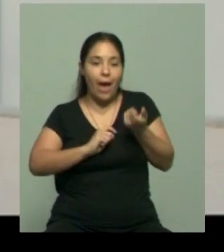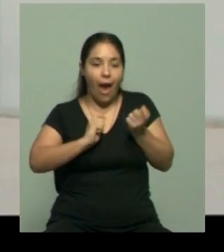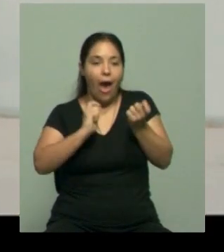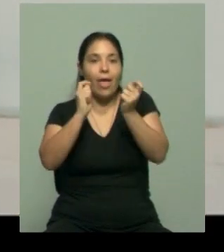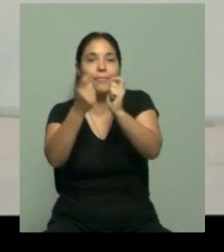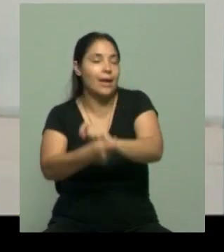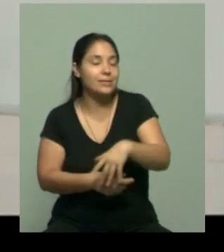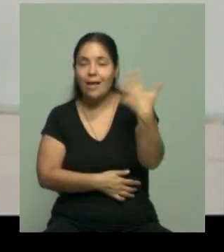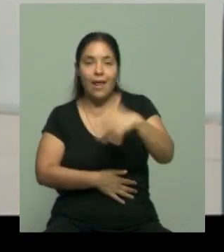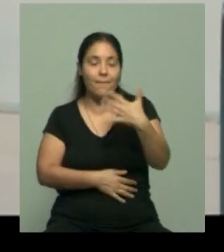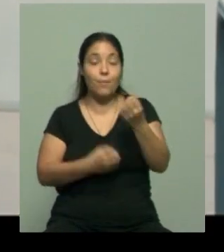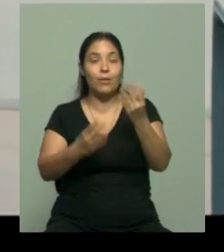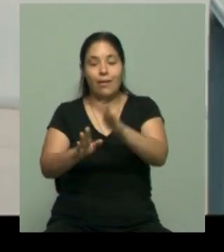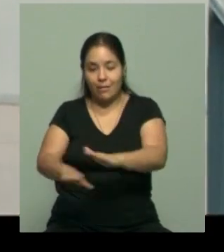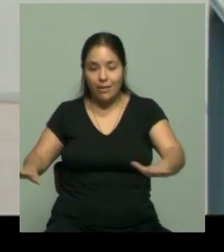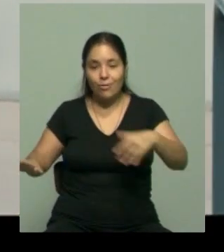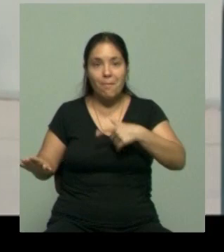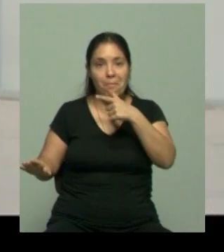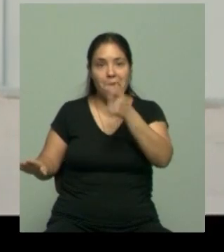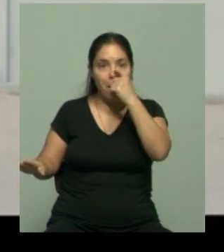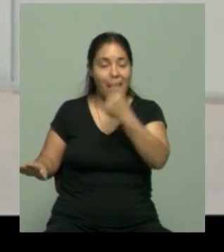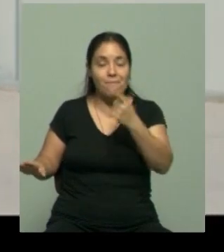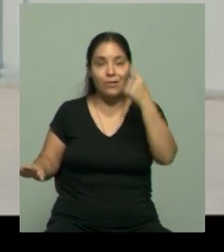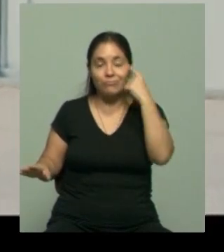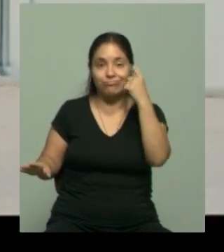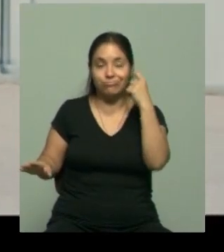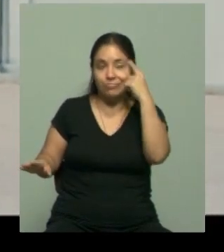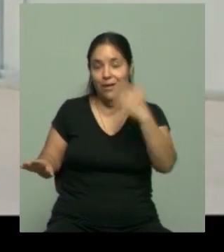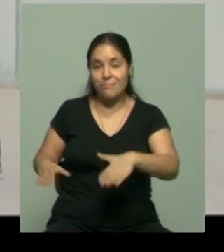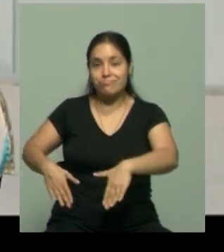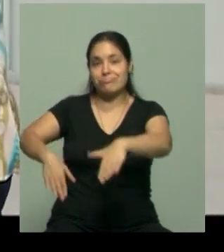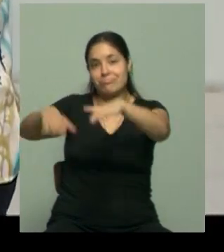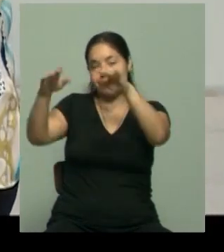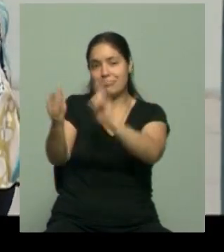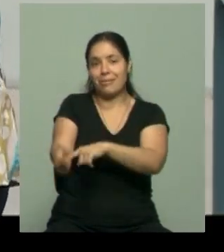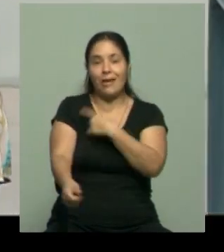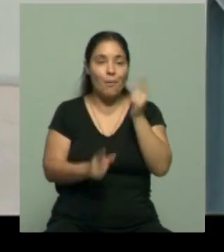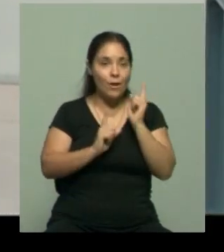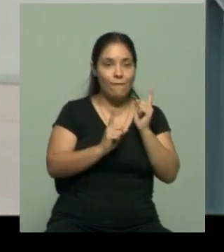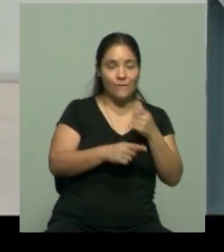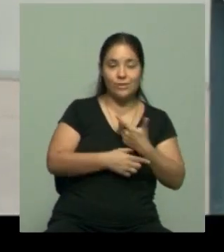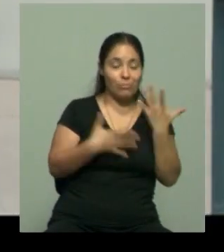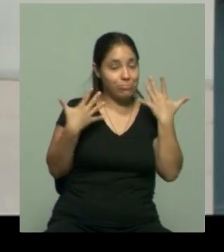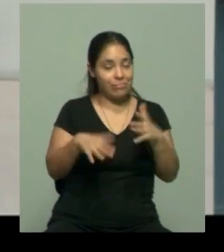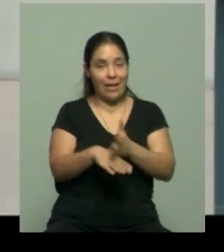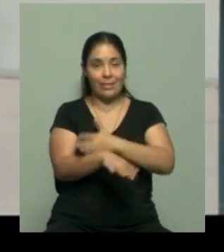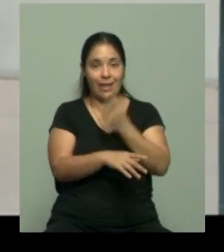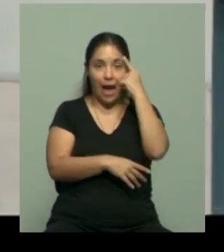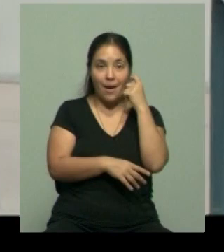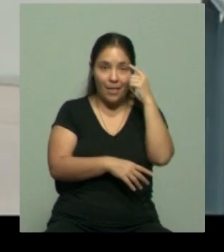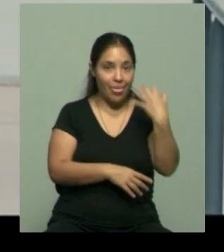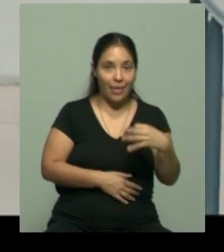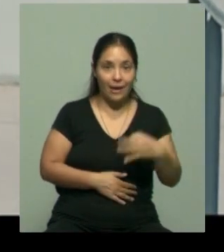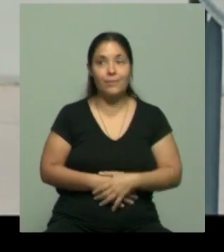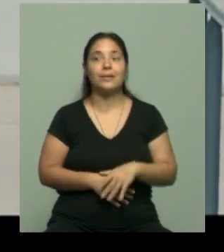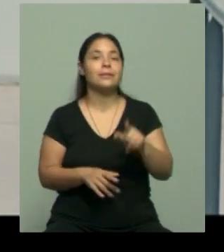chicos hasta chiquitos van un poquito más adelante el conocimiento que puede tener el docente. Pero ese conocimiento, fíjate que tiene que ver con